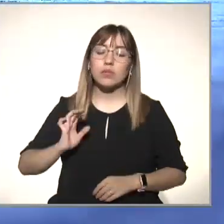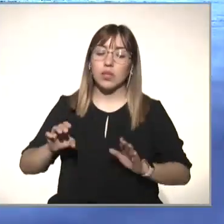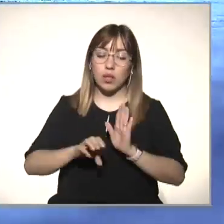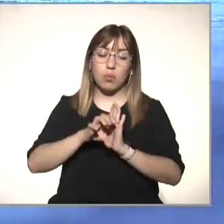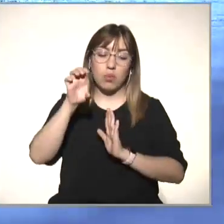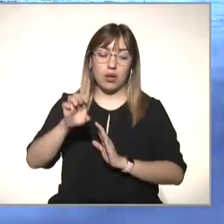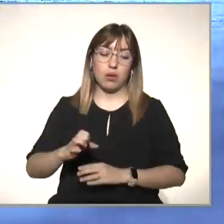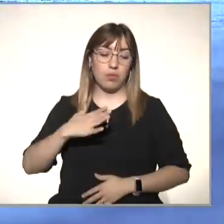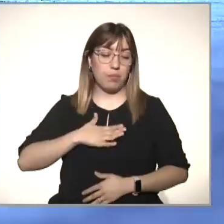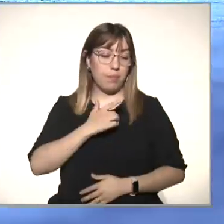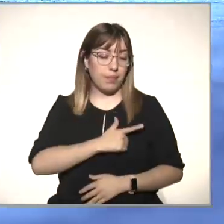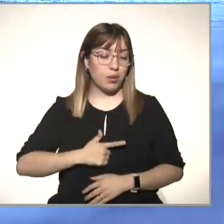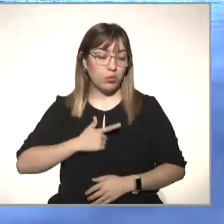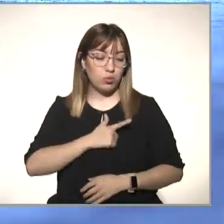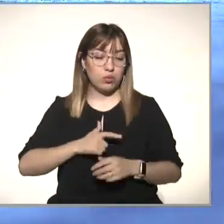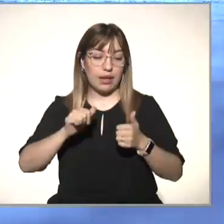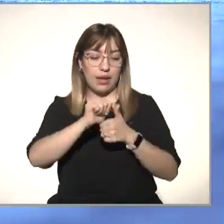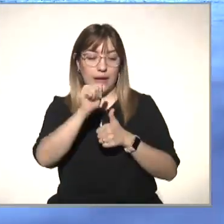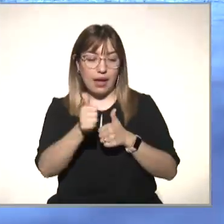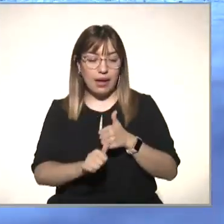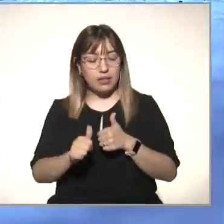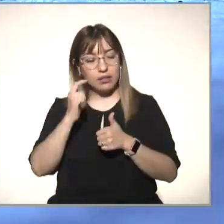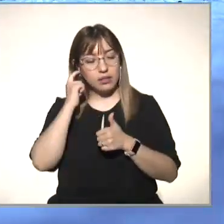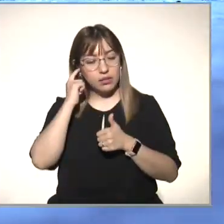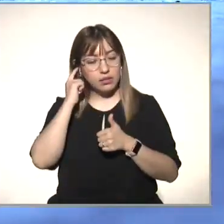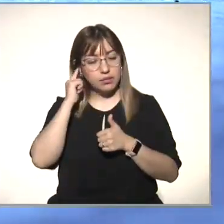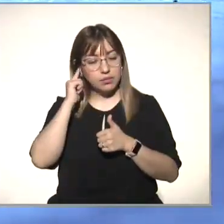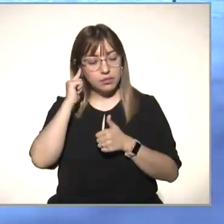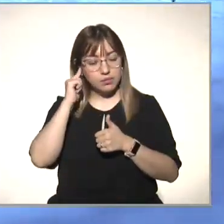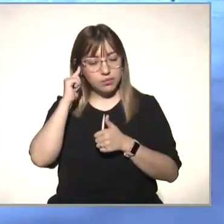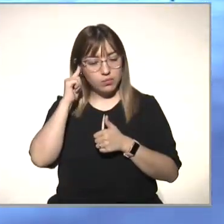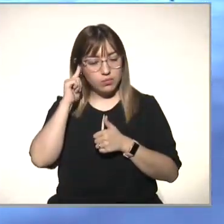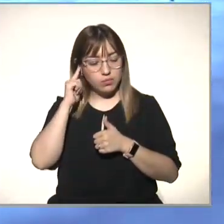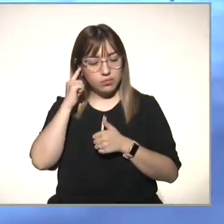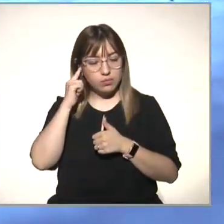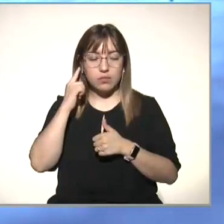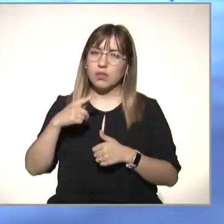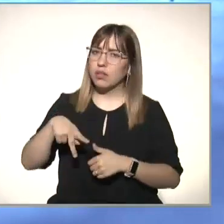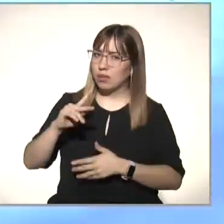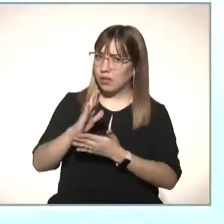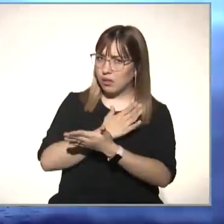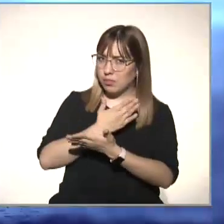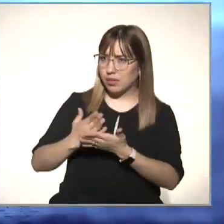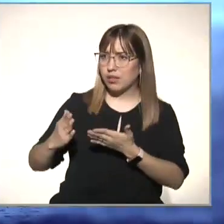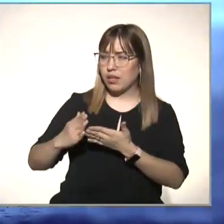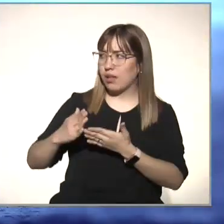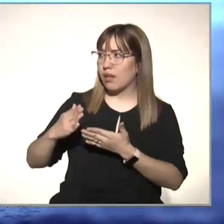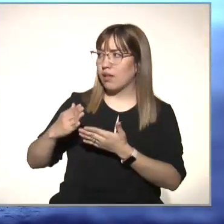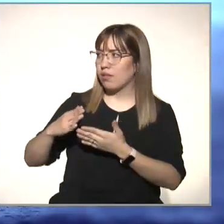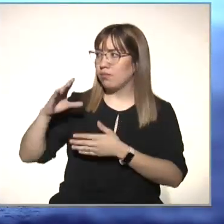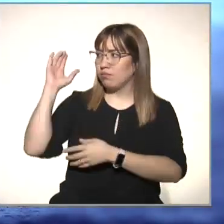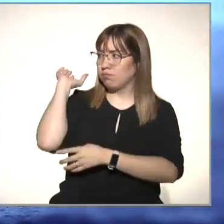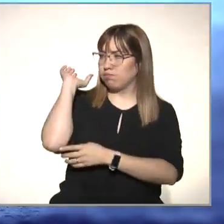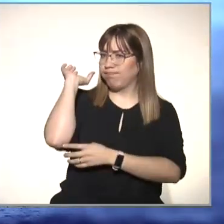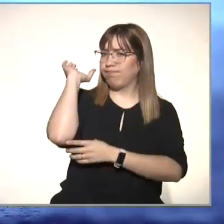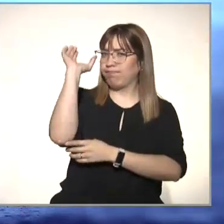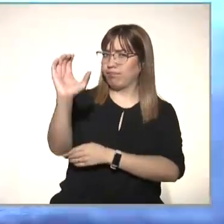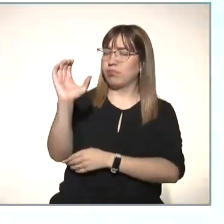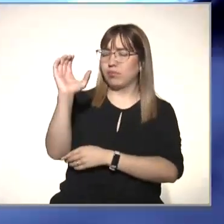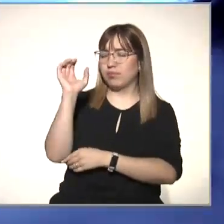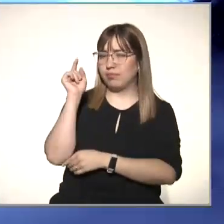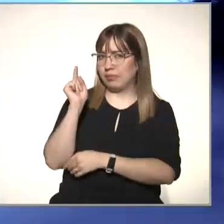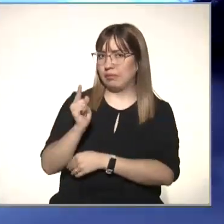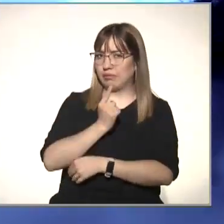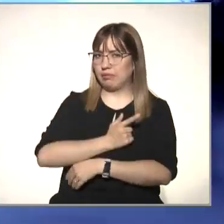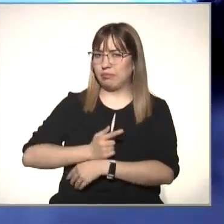que podría como definirse algo como más delicado. Por otra parte, me gusta el fútbol americano, que es un tanto más brusco, ¿no? Y,